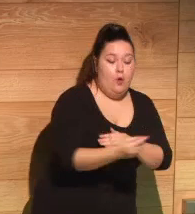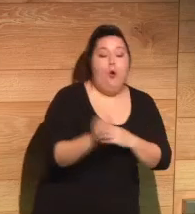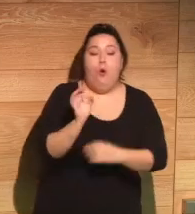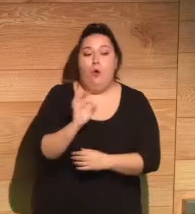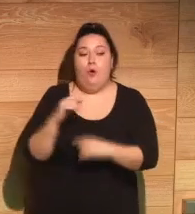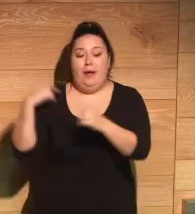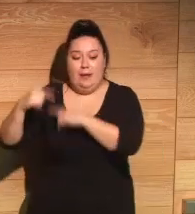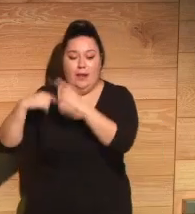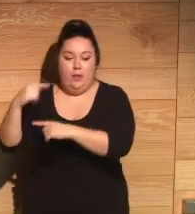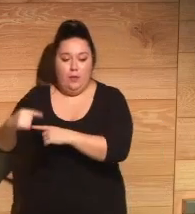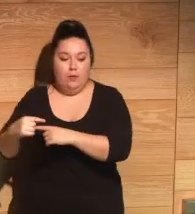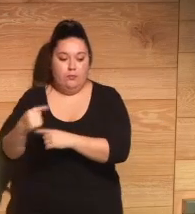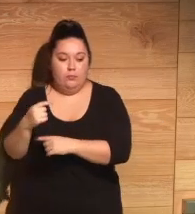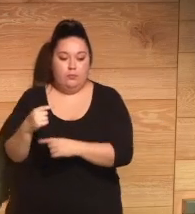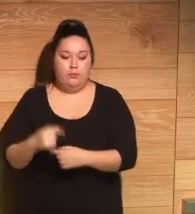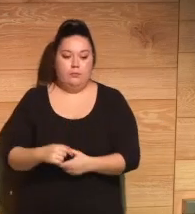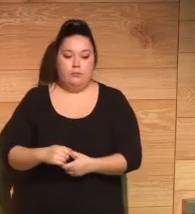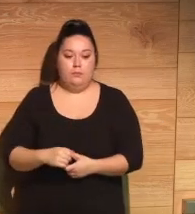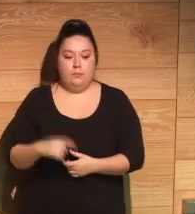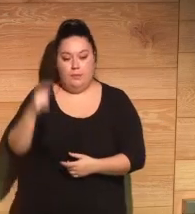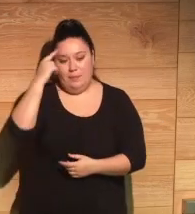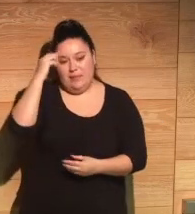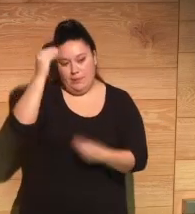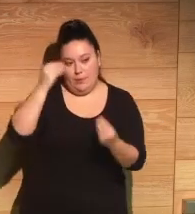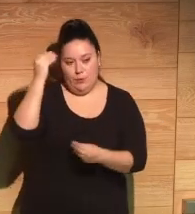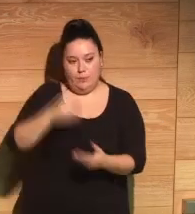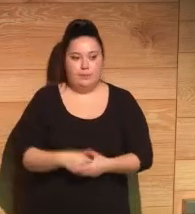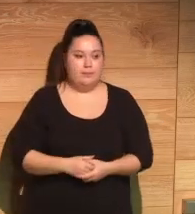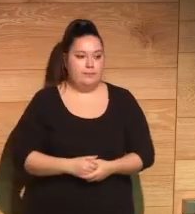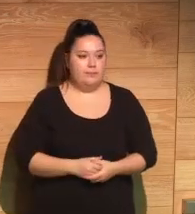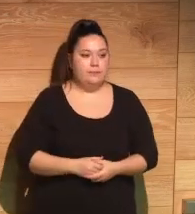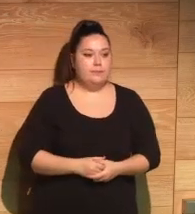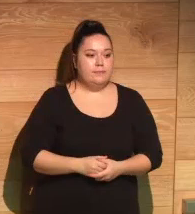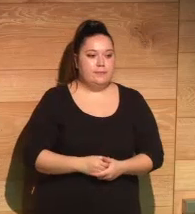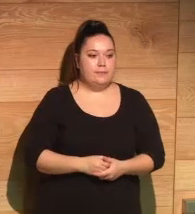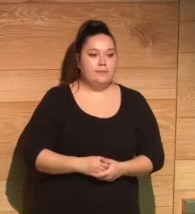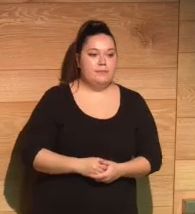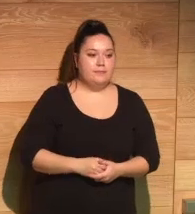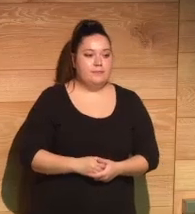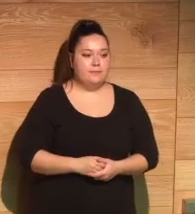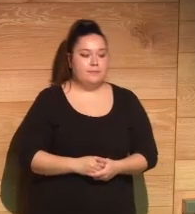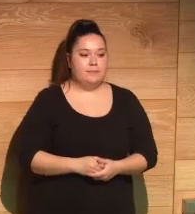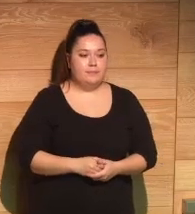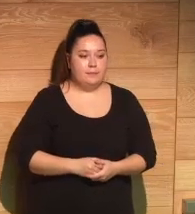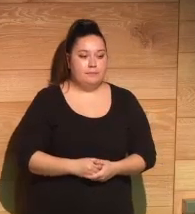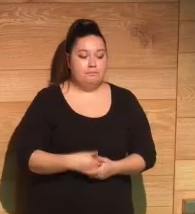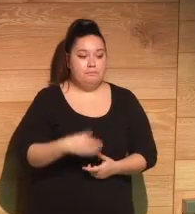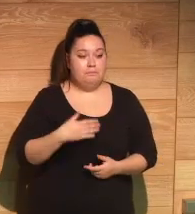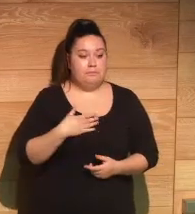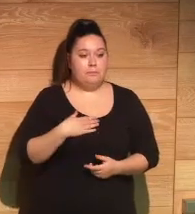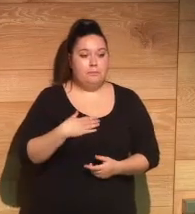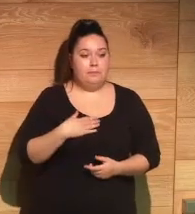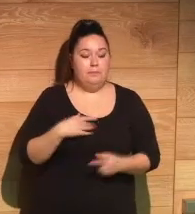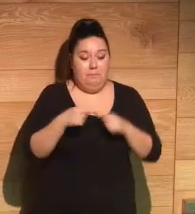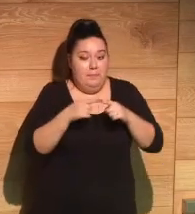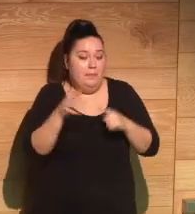¿no? Tradicionalmente en la literatura española siempre se señaló más bien la fecha de consolidación. La generación del 27 no nace el 27, ¿no? Mi tía abuela que